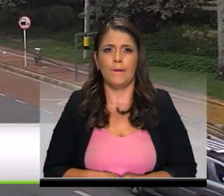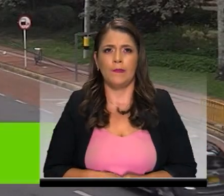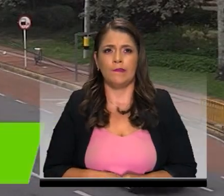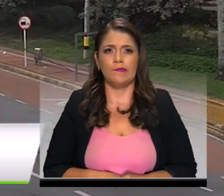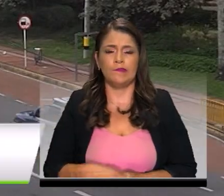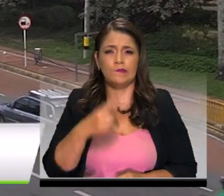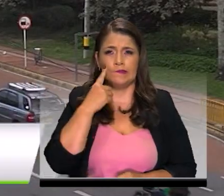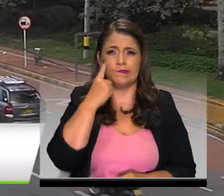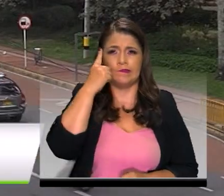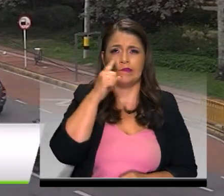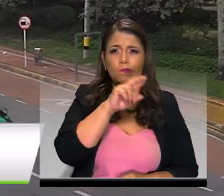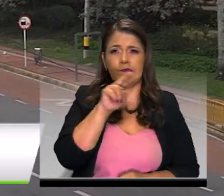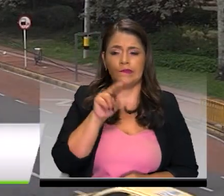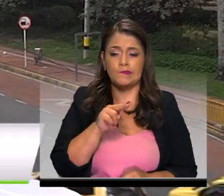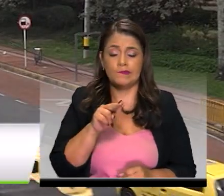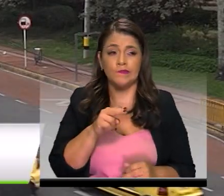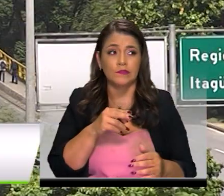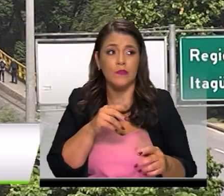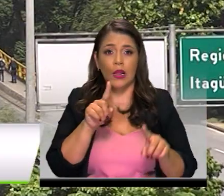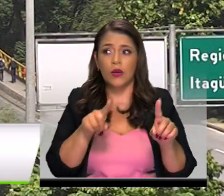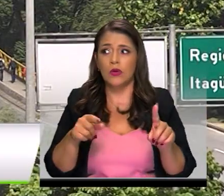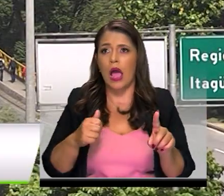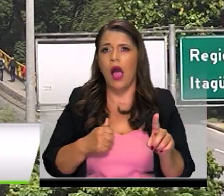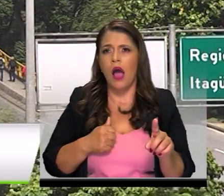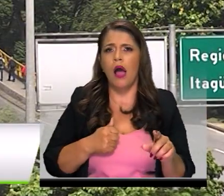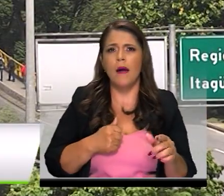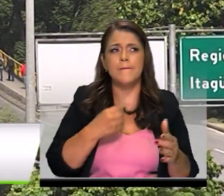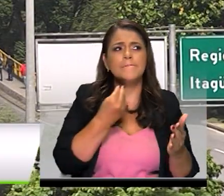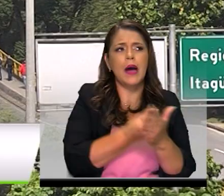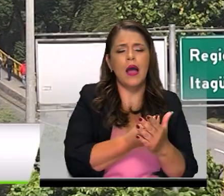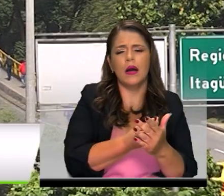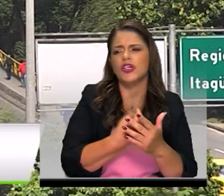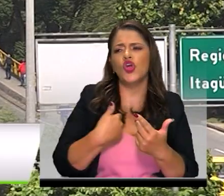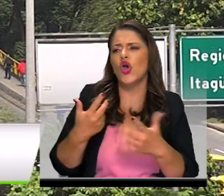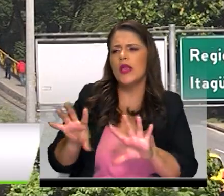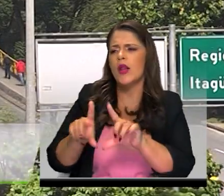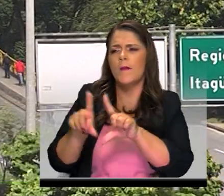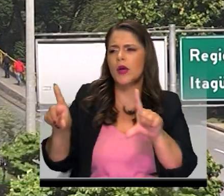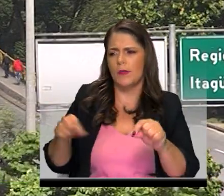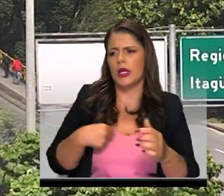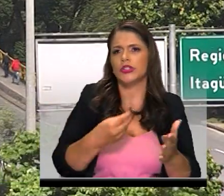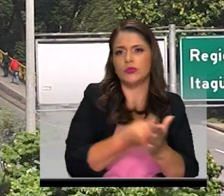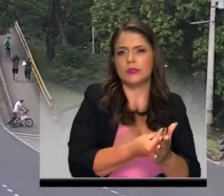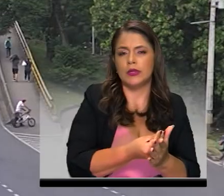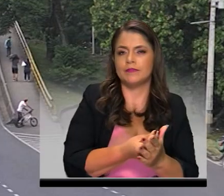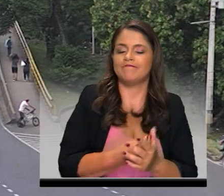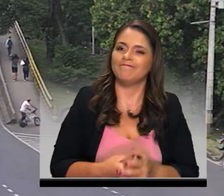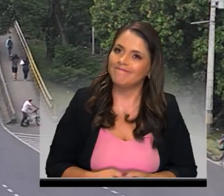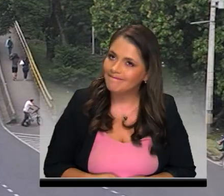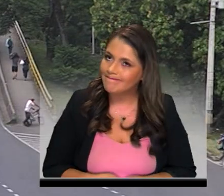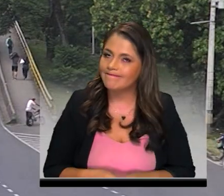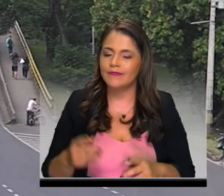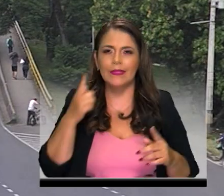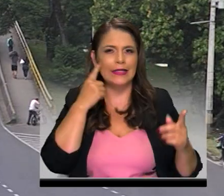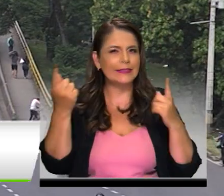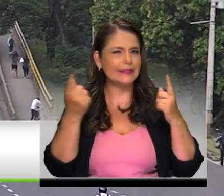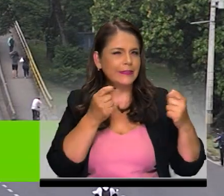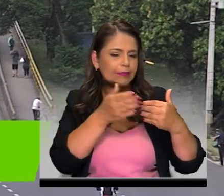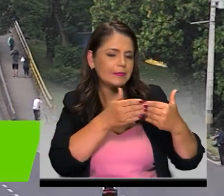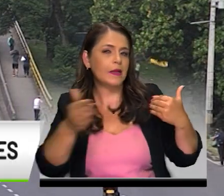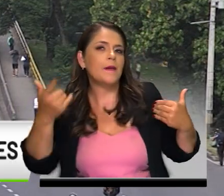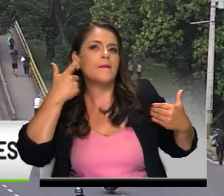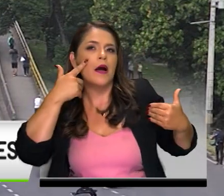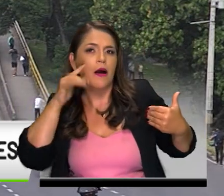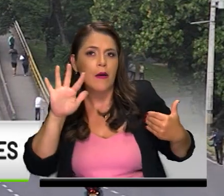Desde el 1 de marzo dejará de regir el cobro por circulación en el Valle de Aburrá. Sin embargo, ronda la posibilidad de que esa estrategia se retome más adelante